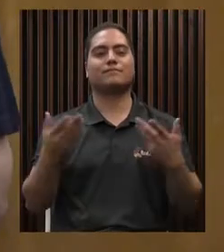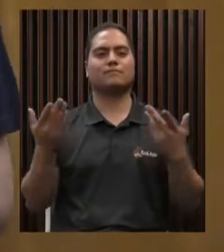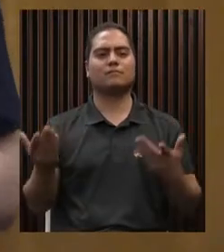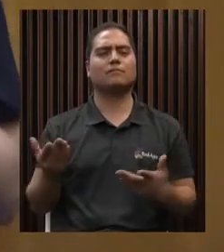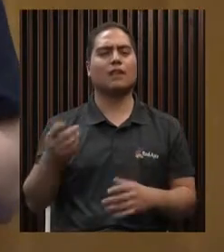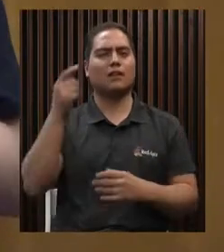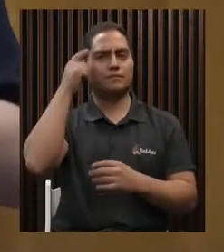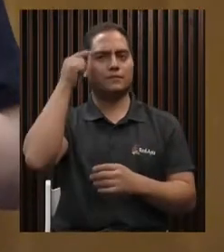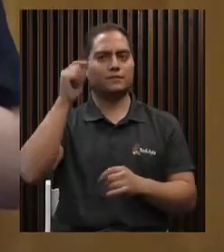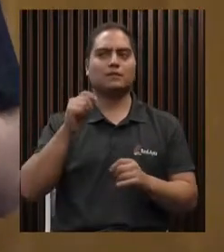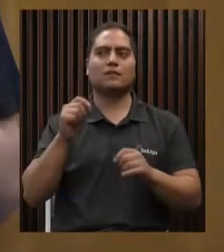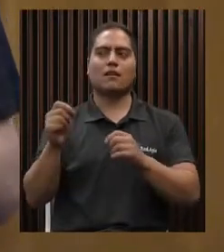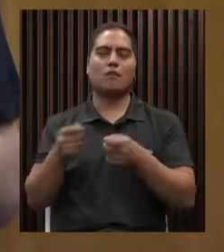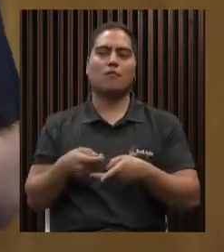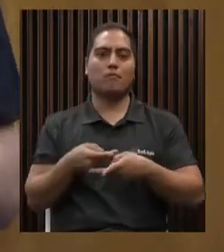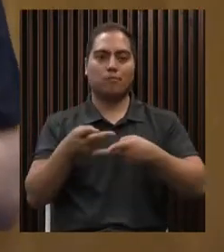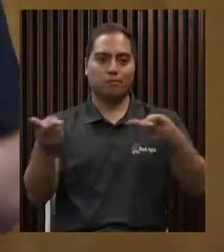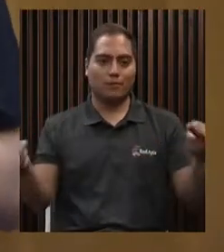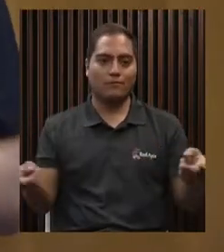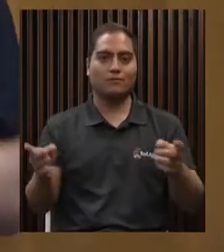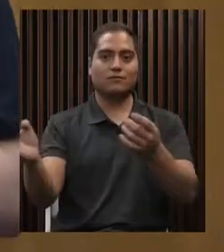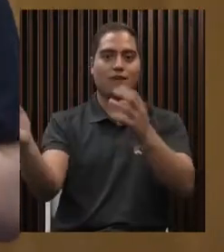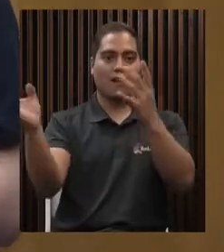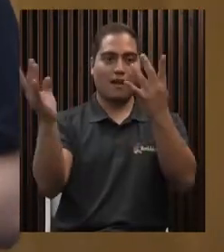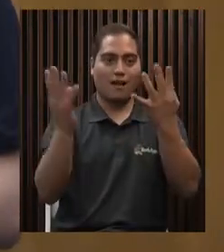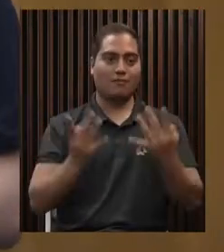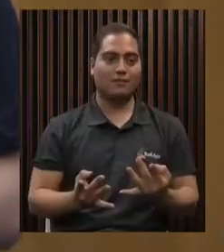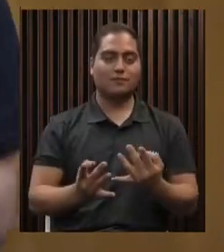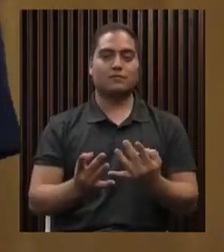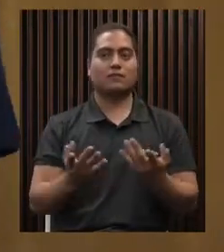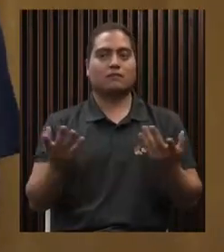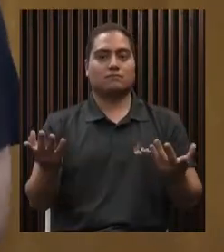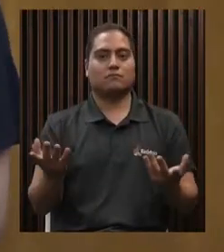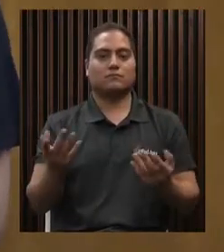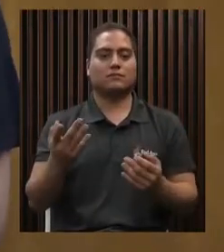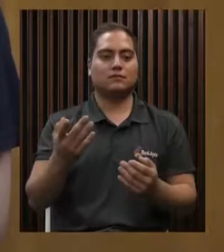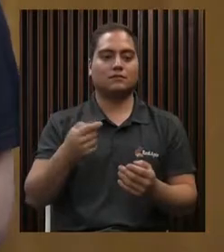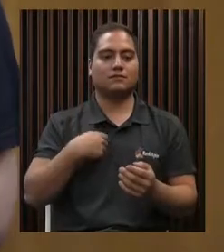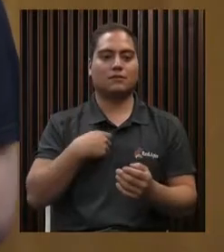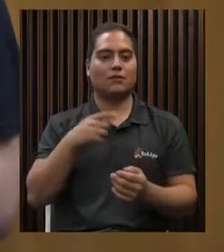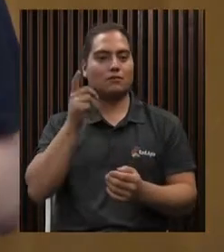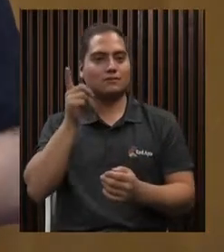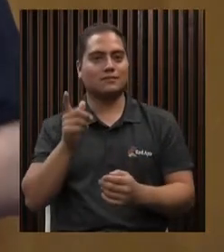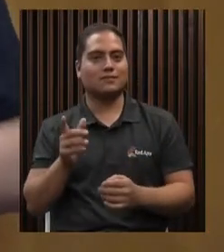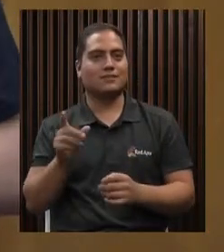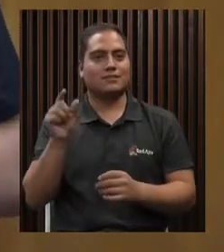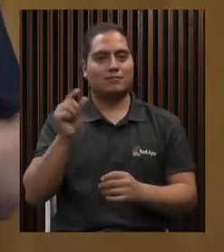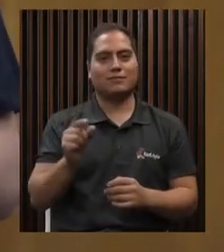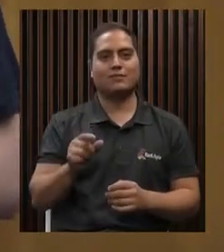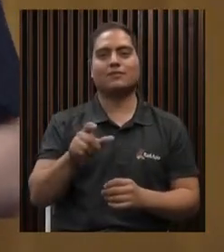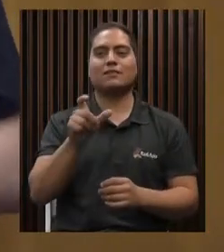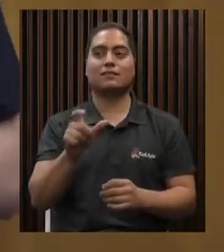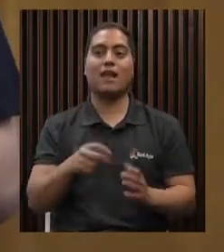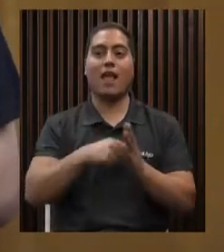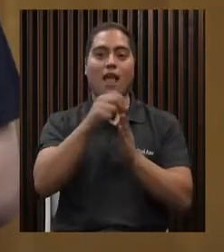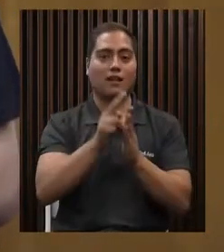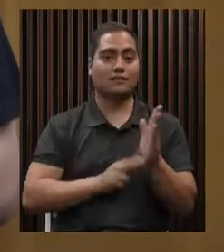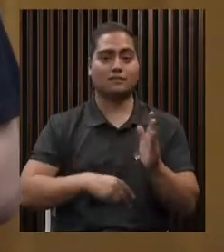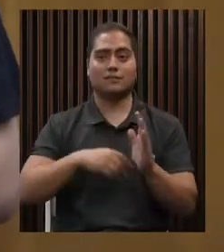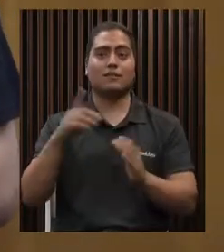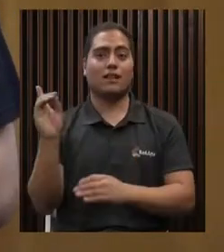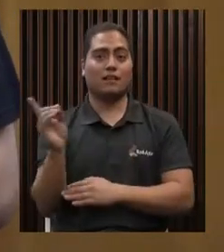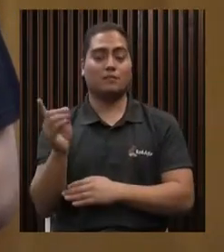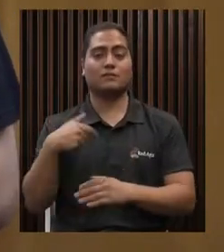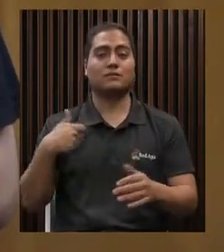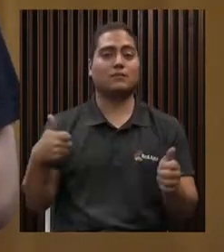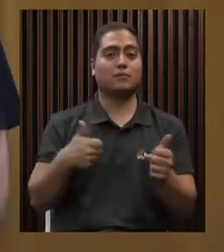hay un trabajo increíble que se ha estado haciendo, pero la verdad es que no he oído mucho con respecto a los artistas con discapacidad y el apoyo que pudiesen